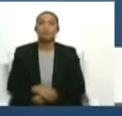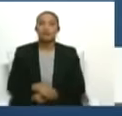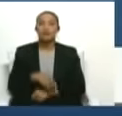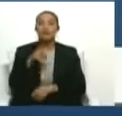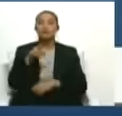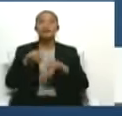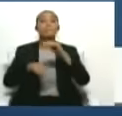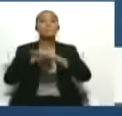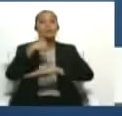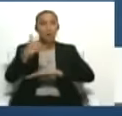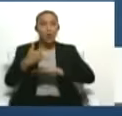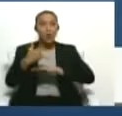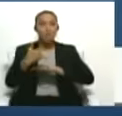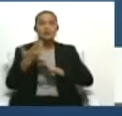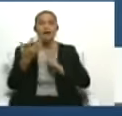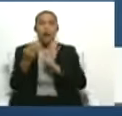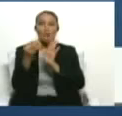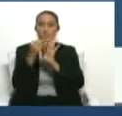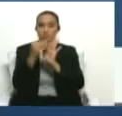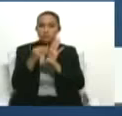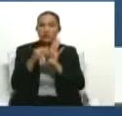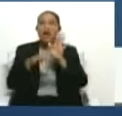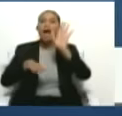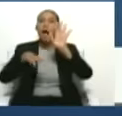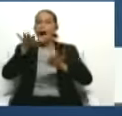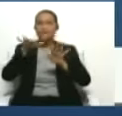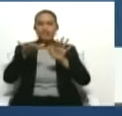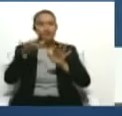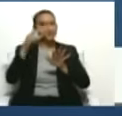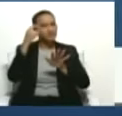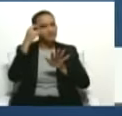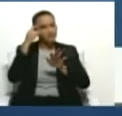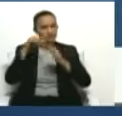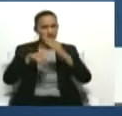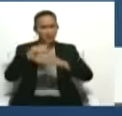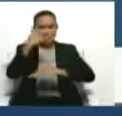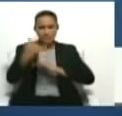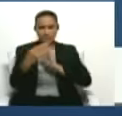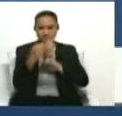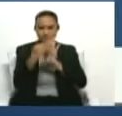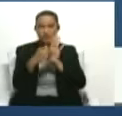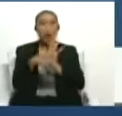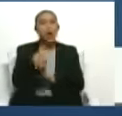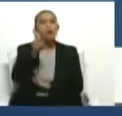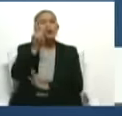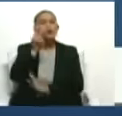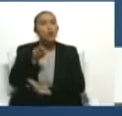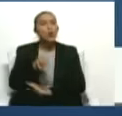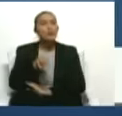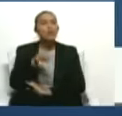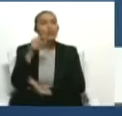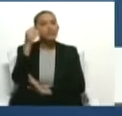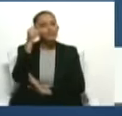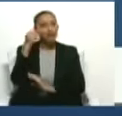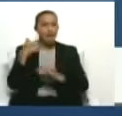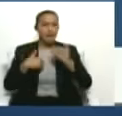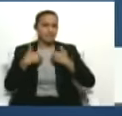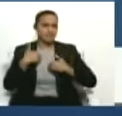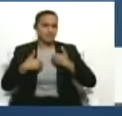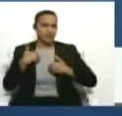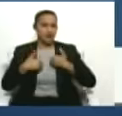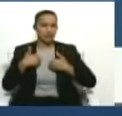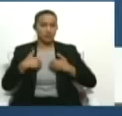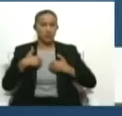manera periódica, sistemática y permanente todos los miércoles en las plazas Bolívar de todos los municipios del